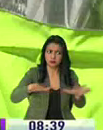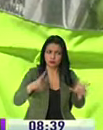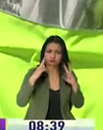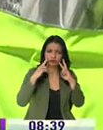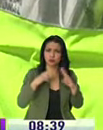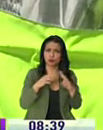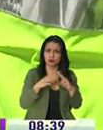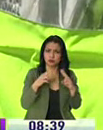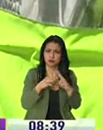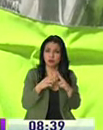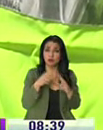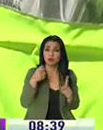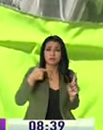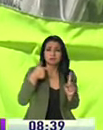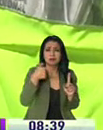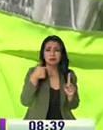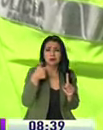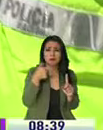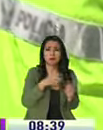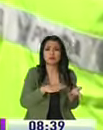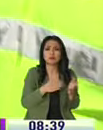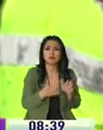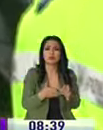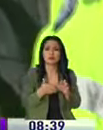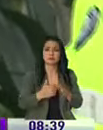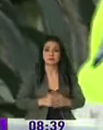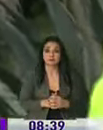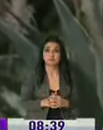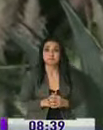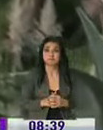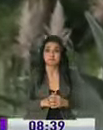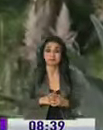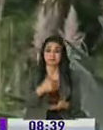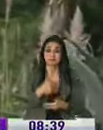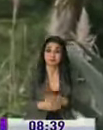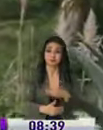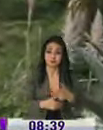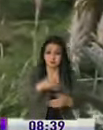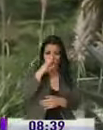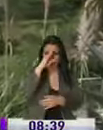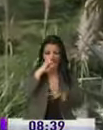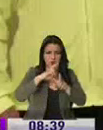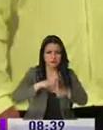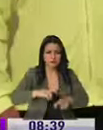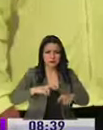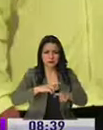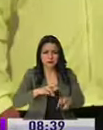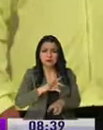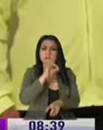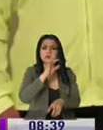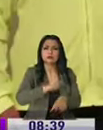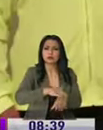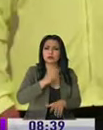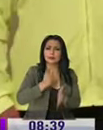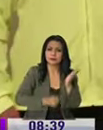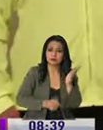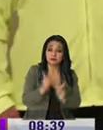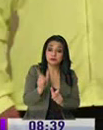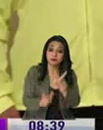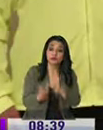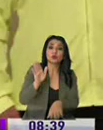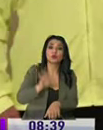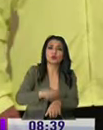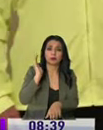fue asesinado de 4 tiros en el pecho. Acciones investigativas permitieron descifrar el móvil y a los presuntos responsables. Pero